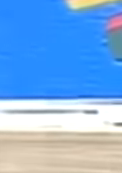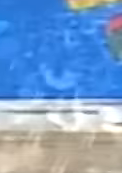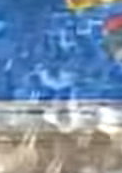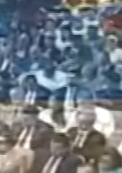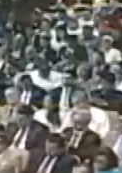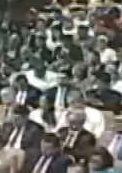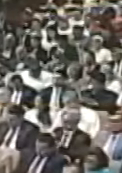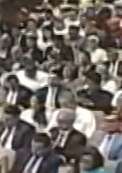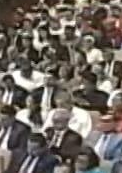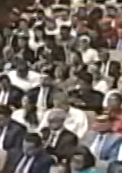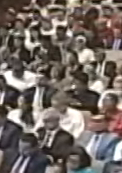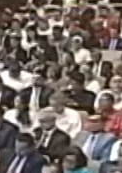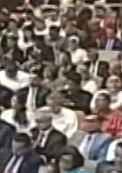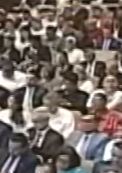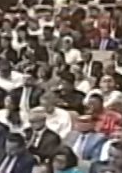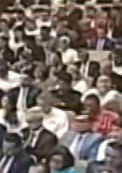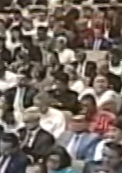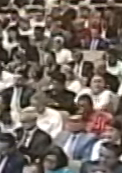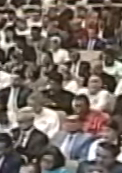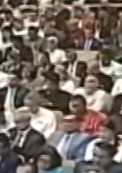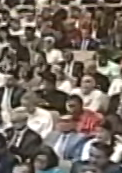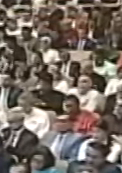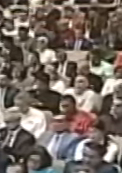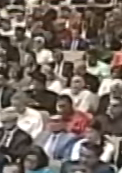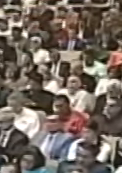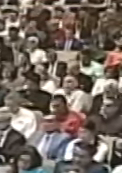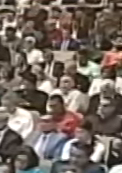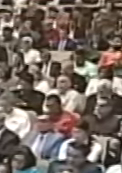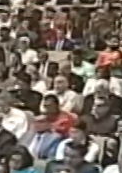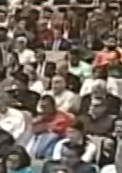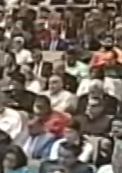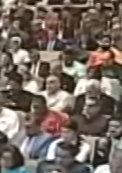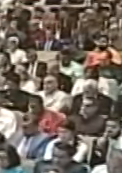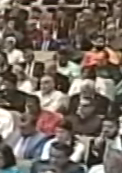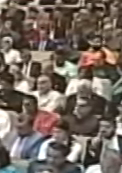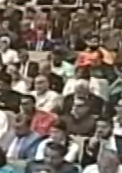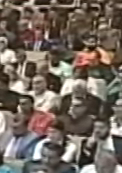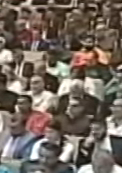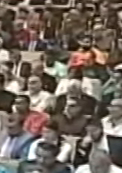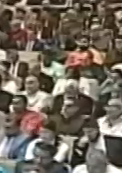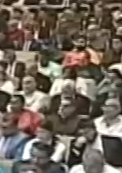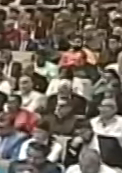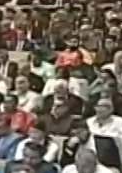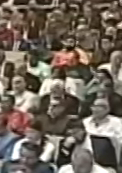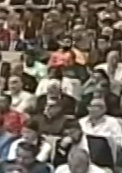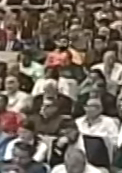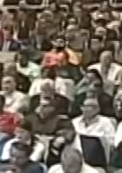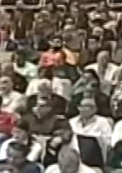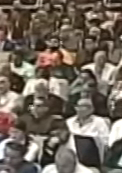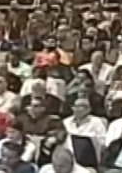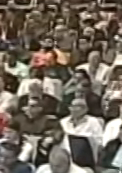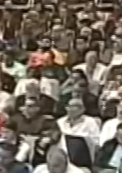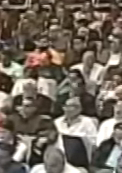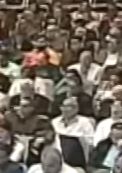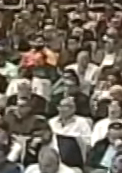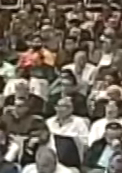momento histórico que recorrió el resto del siglo XX